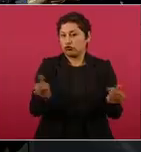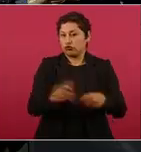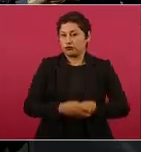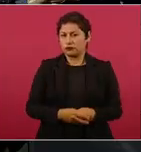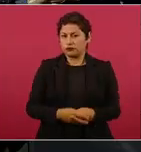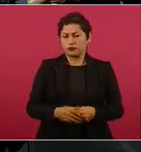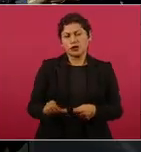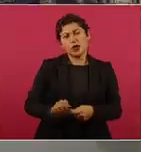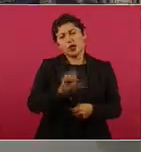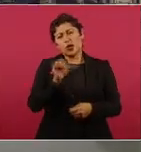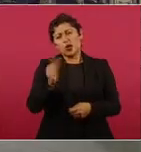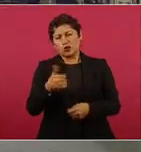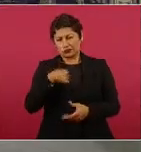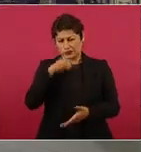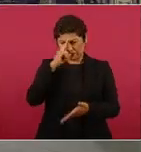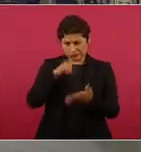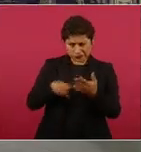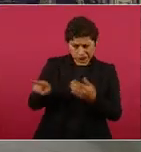tú.